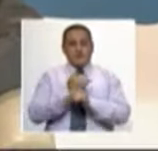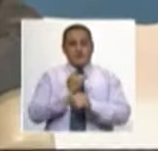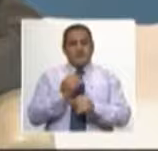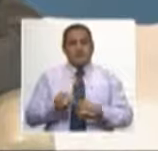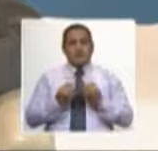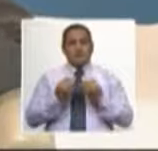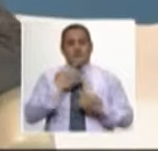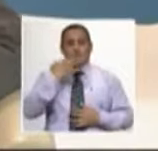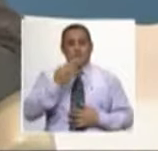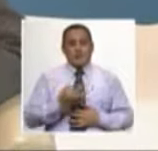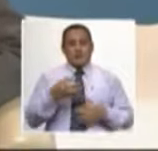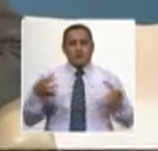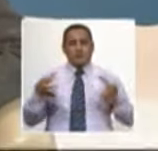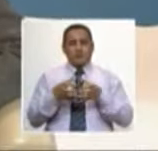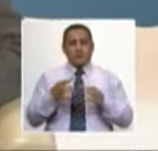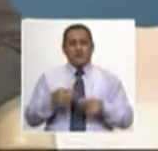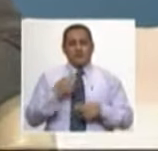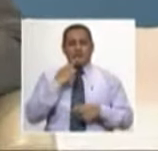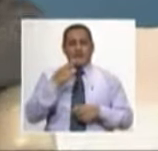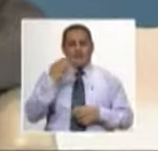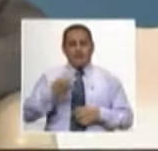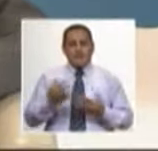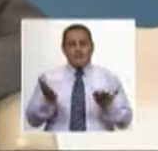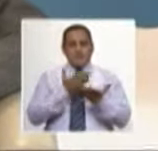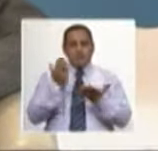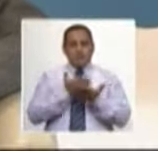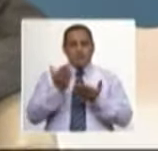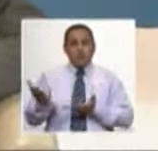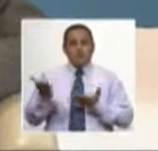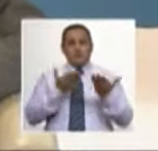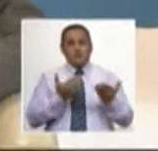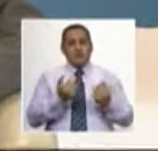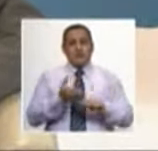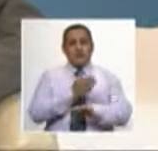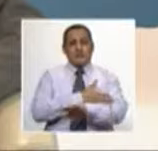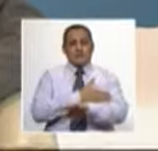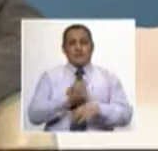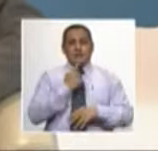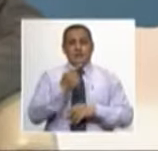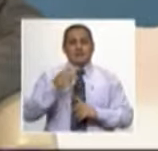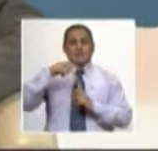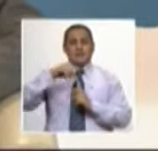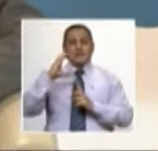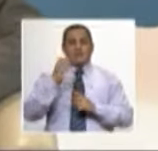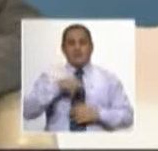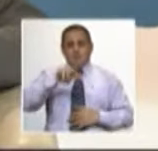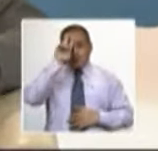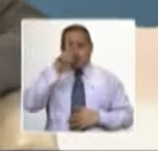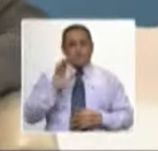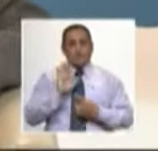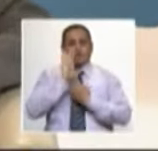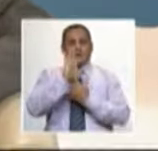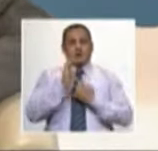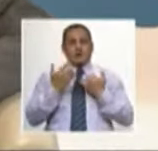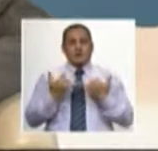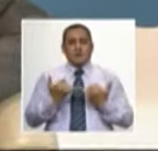a que la Real Academia de Legislación y Jurisprudencia de España lo invitó, y fue así que el Tribunal Constitucional del Perú exhibió uno de